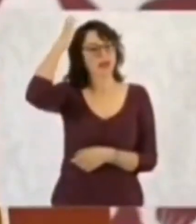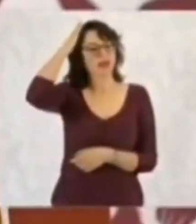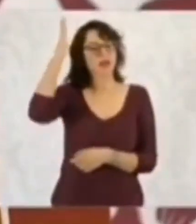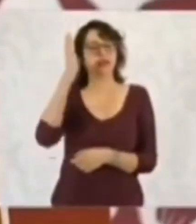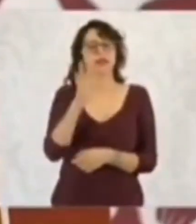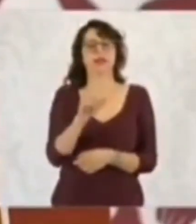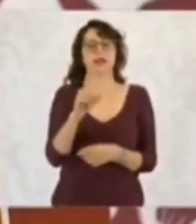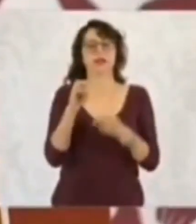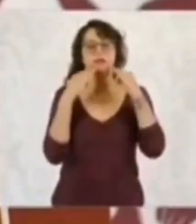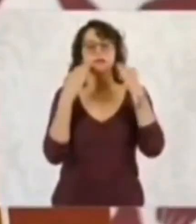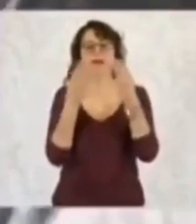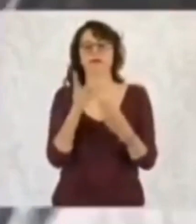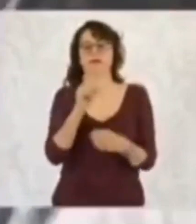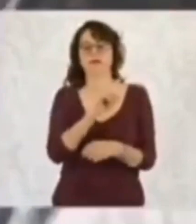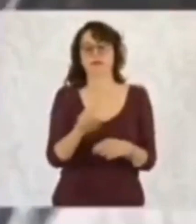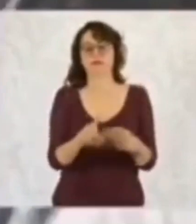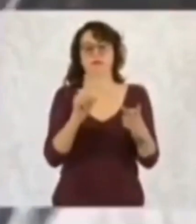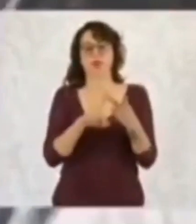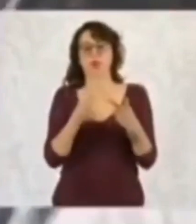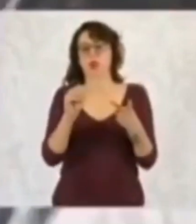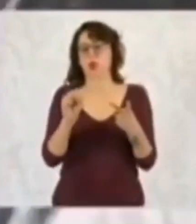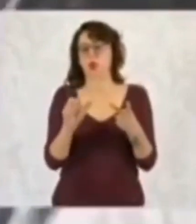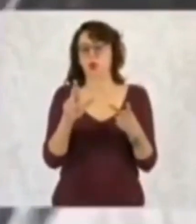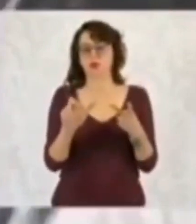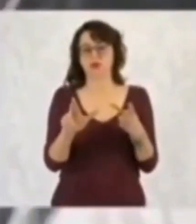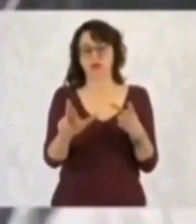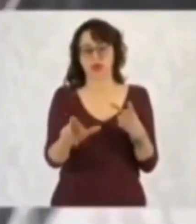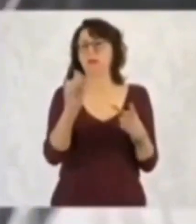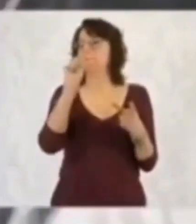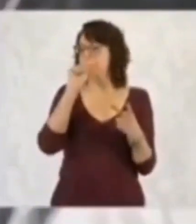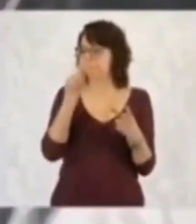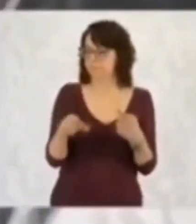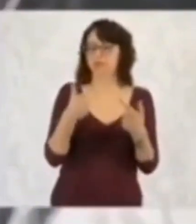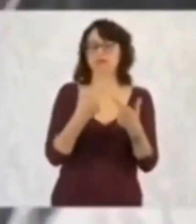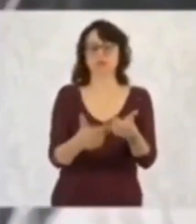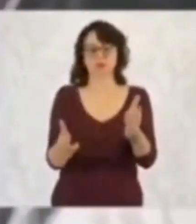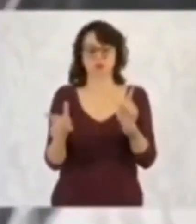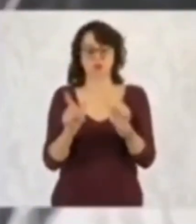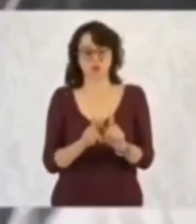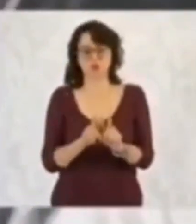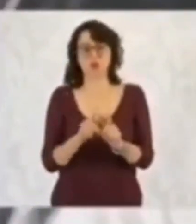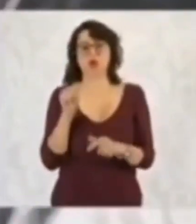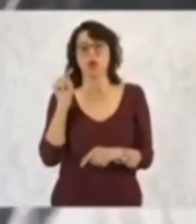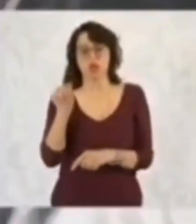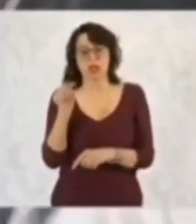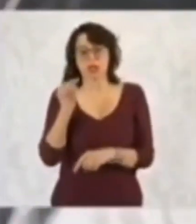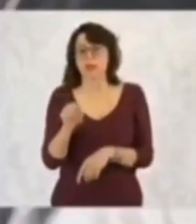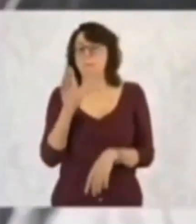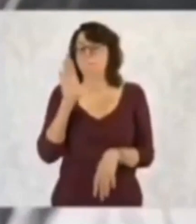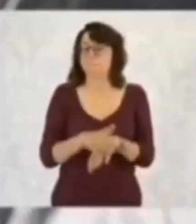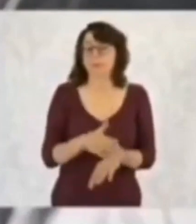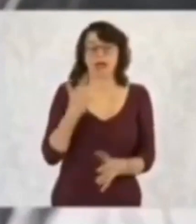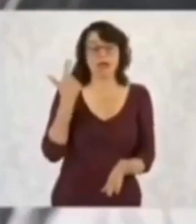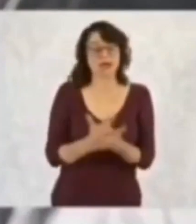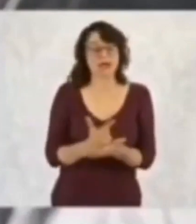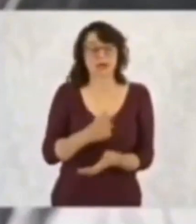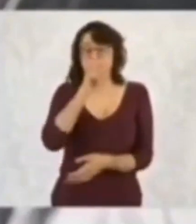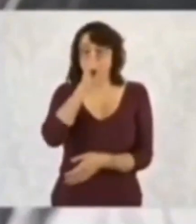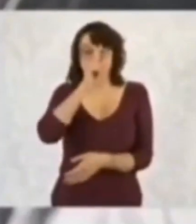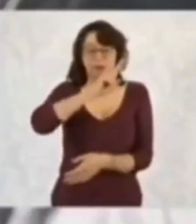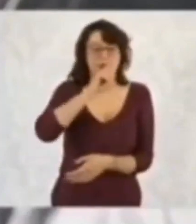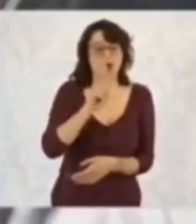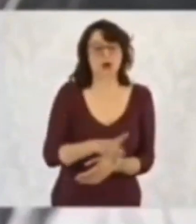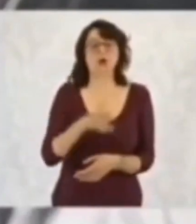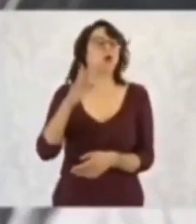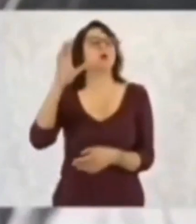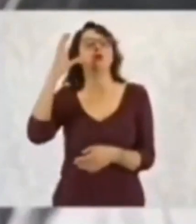del Cártel del Noreste; Óscar N., alias Z42, del mismo grupo delictivo, quien fue considerado uno de los principales generadores de violencia